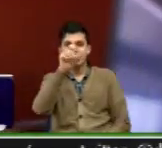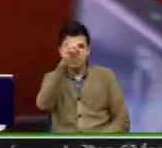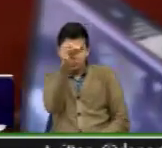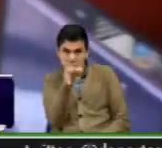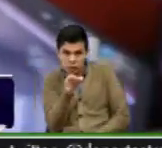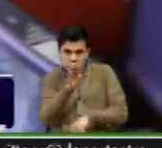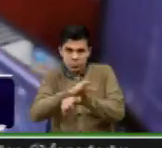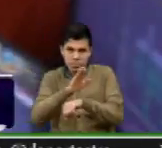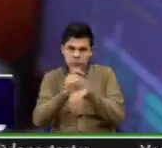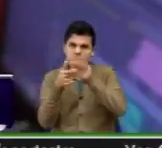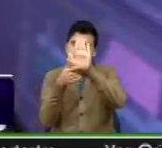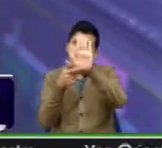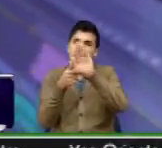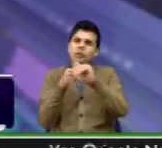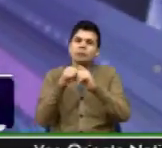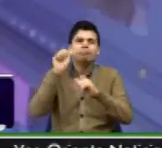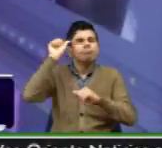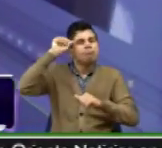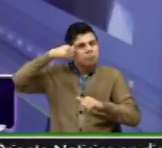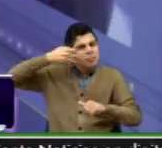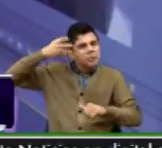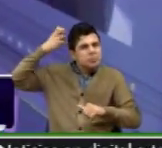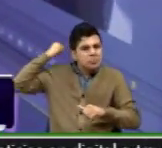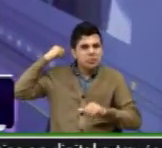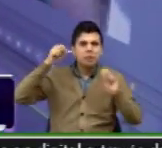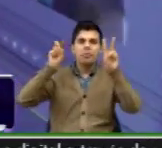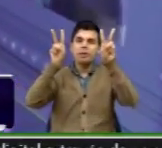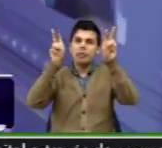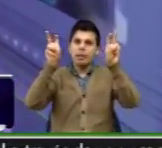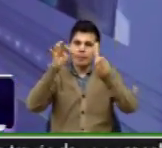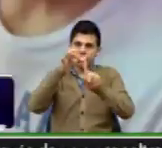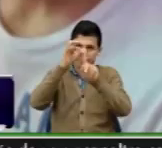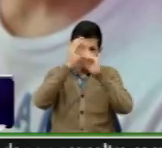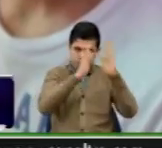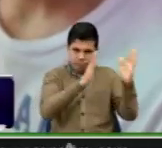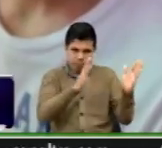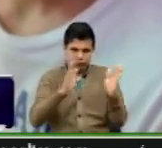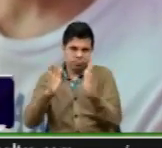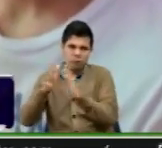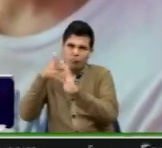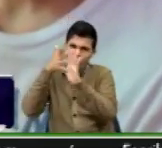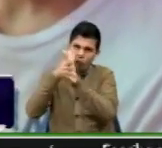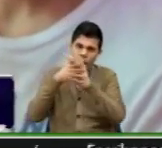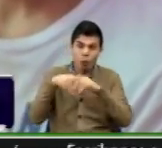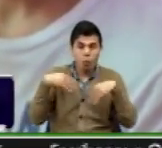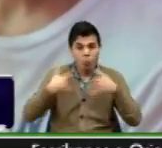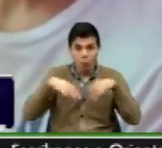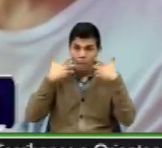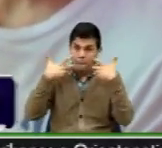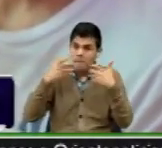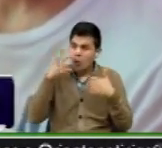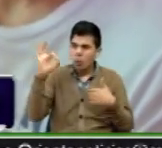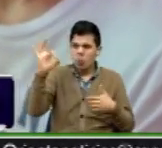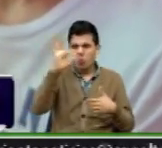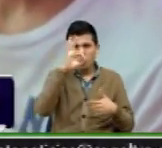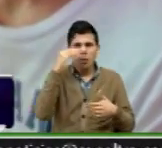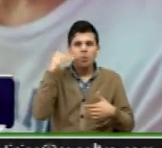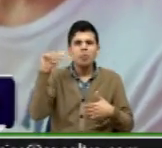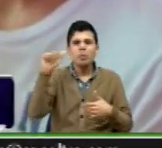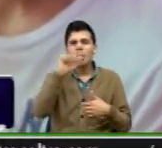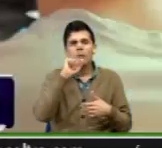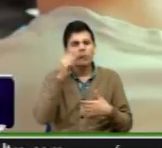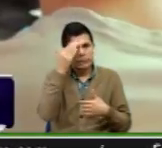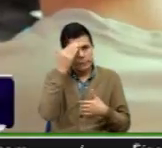a cabo la premier de Dulces Memorias, el primer documental de esta serie, el cual retrata la lucha épica que viven los hombres y mujeres frente a